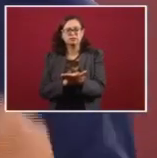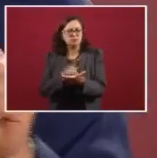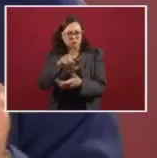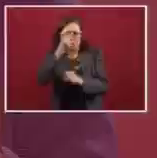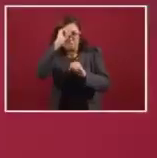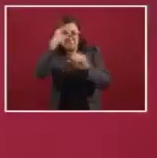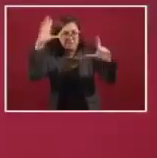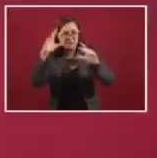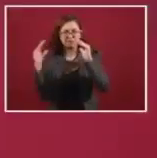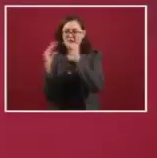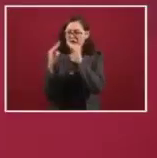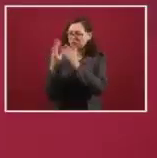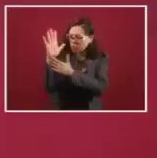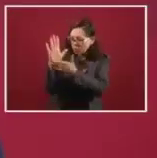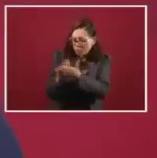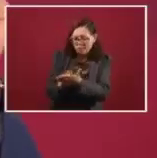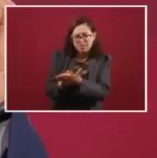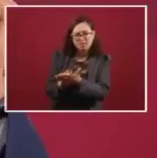en donde